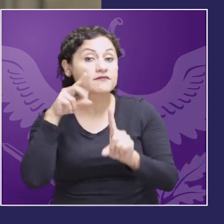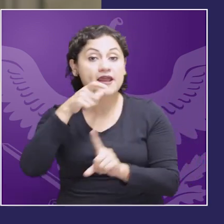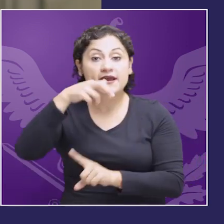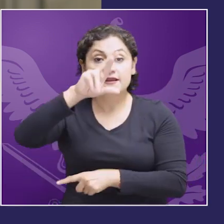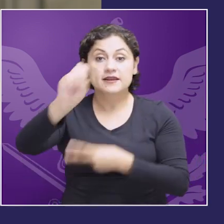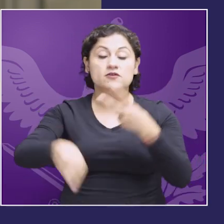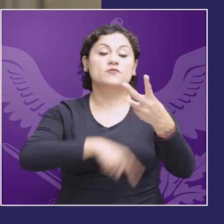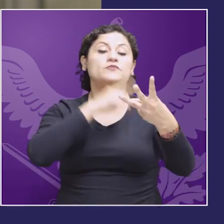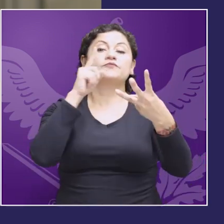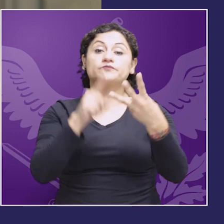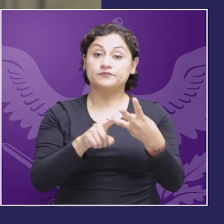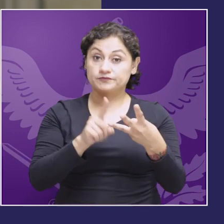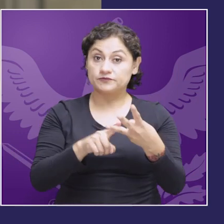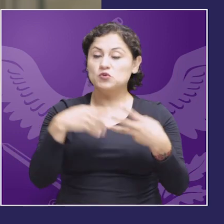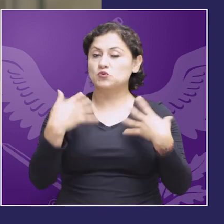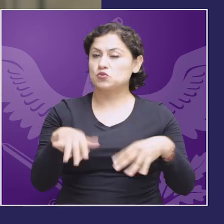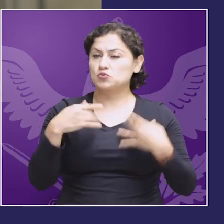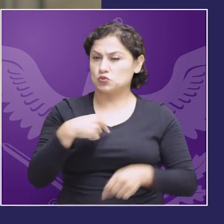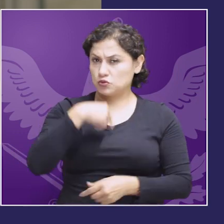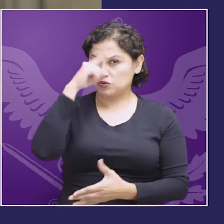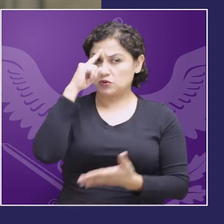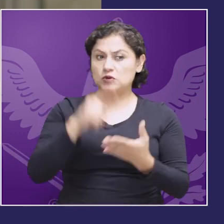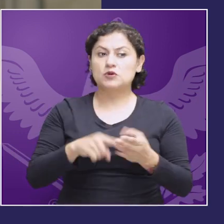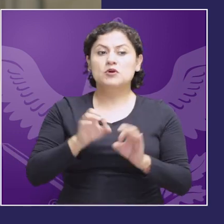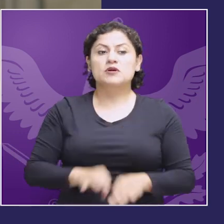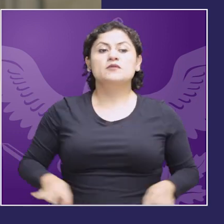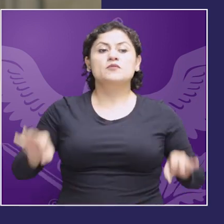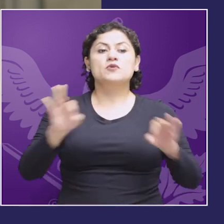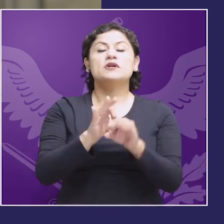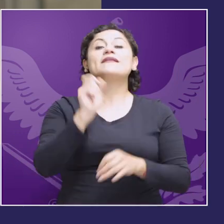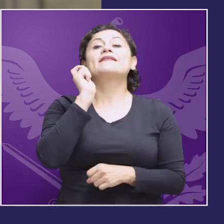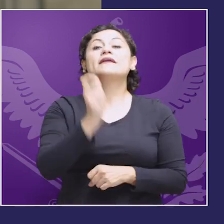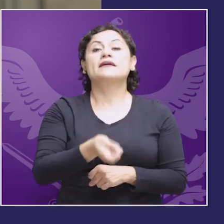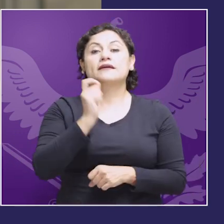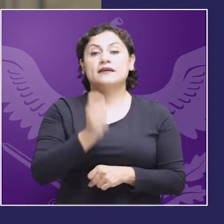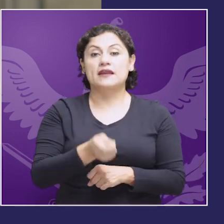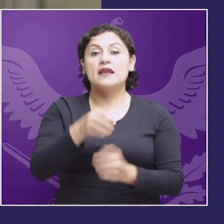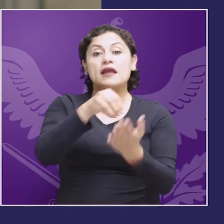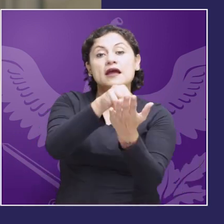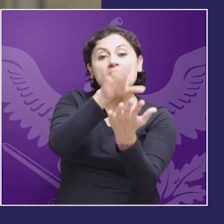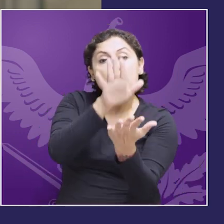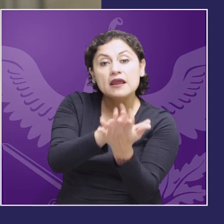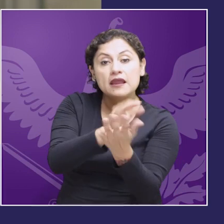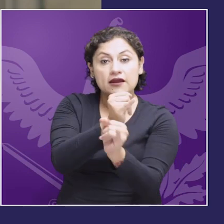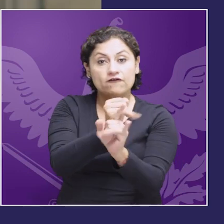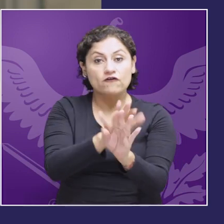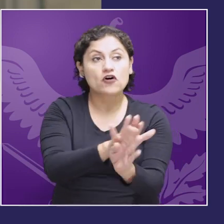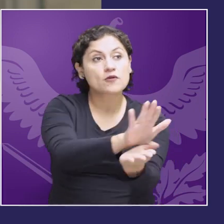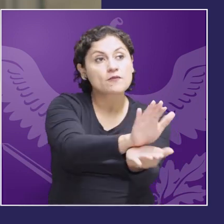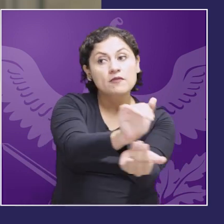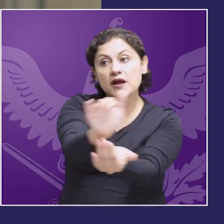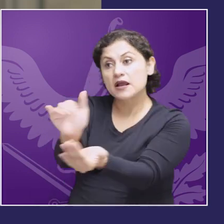género. Luego, otro tema que nos parece fundamental es la cuestión del registro de información. Y en eso